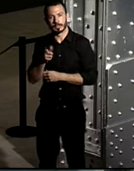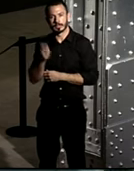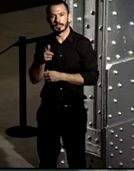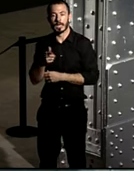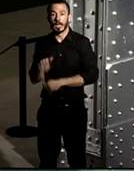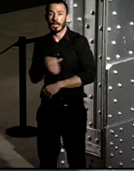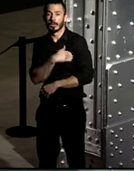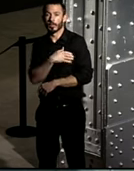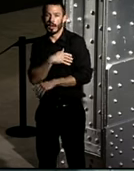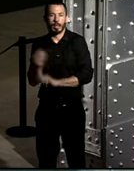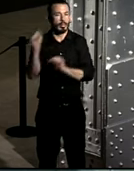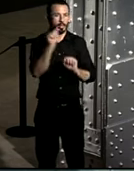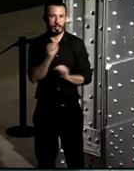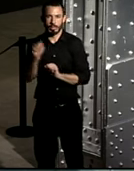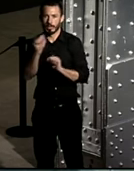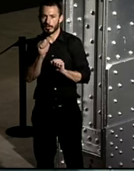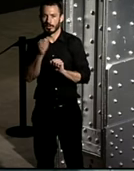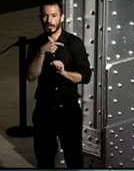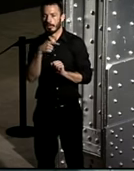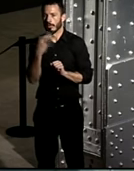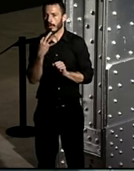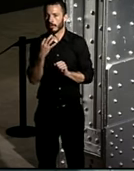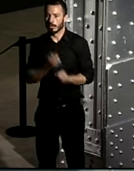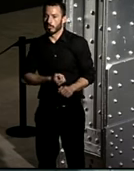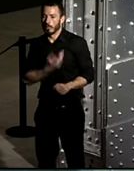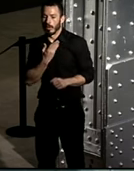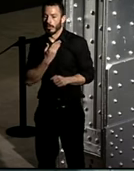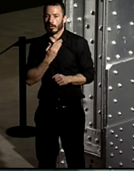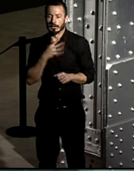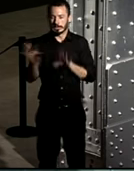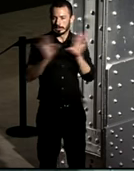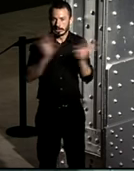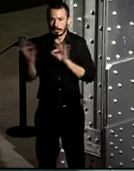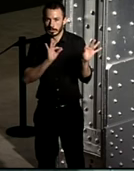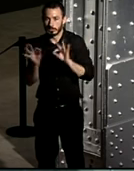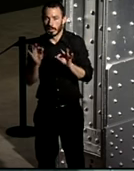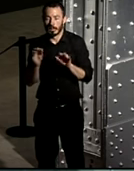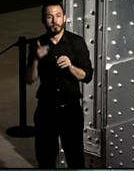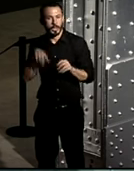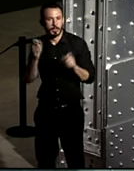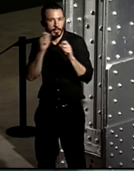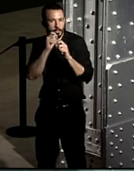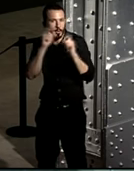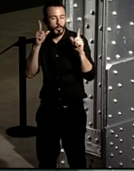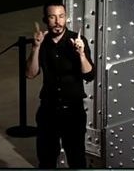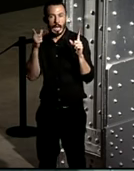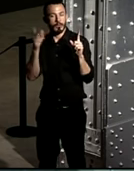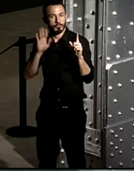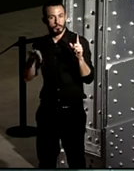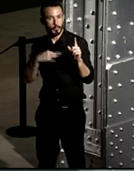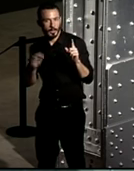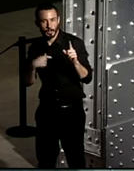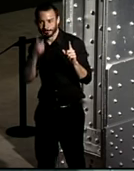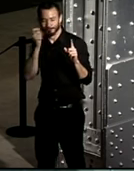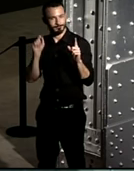la escuela como un sitio para despertar vocaciones y también para descubrir que igual no valemos para, ¿no? Entonces tiene esa doble